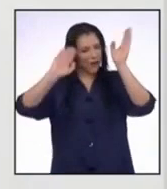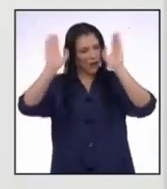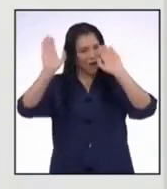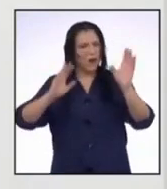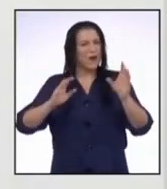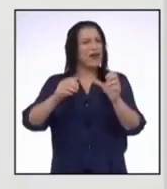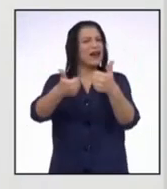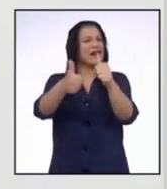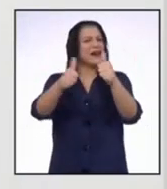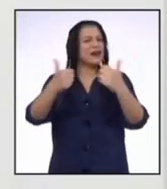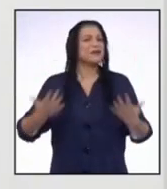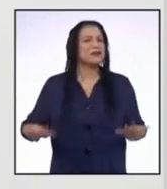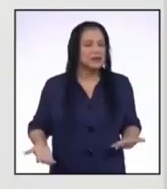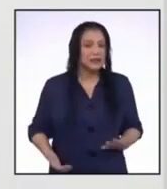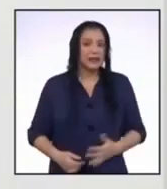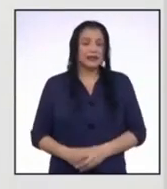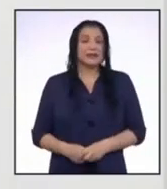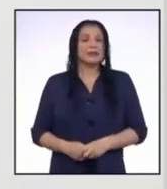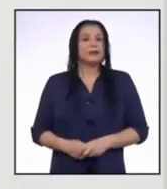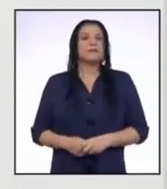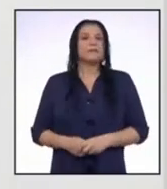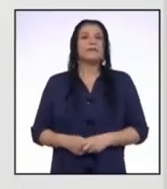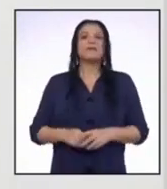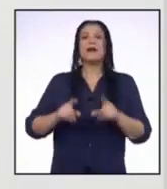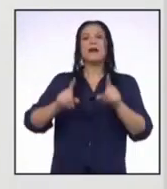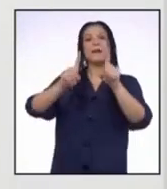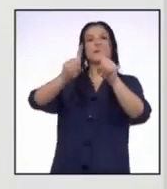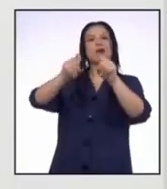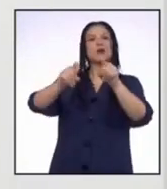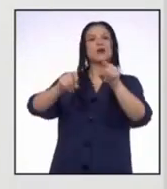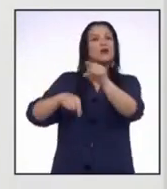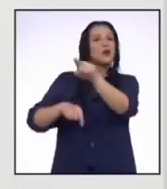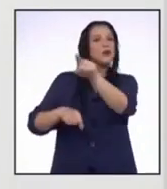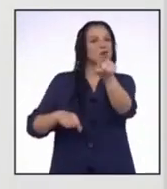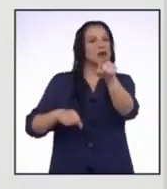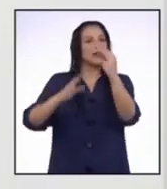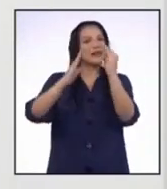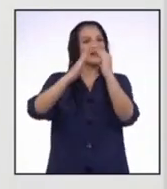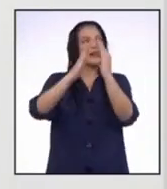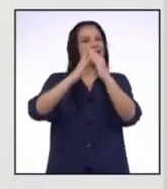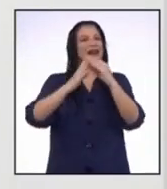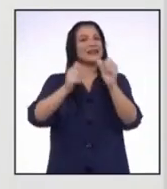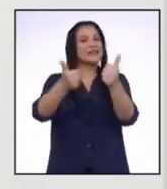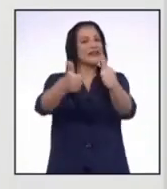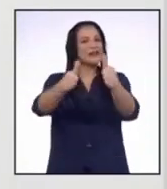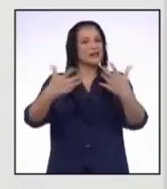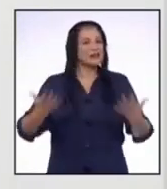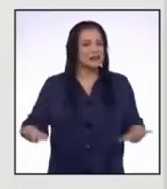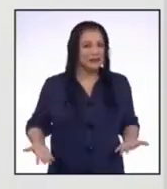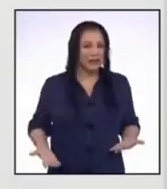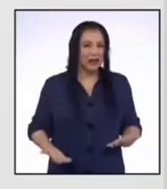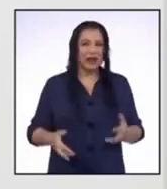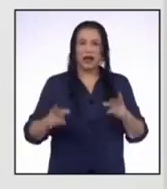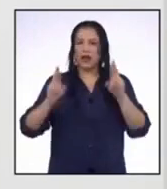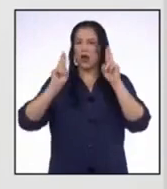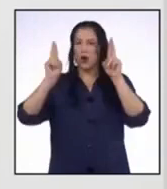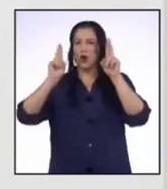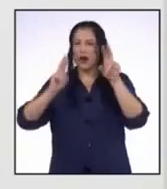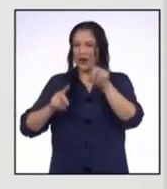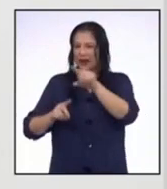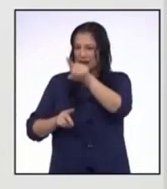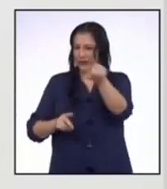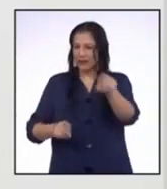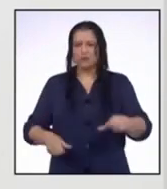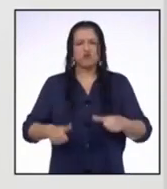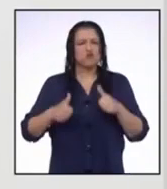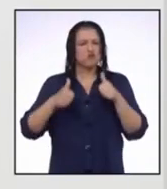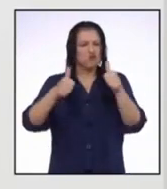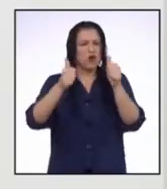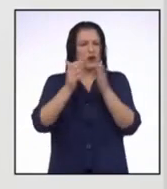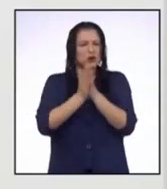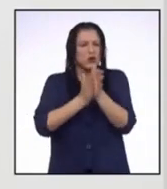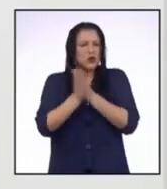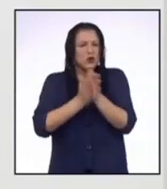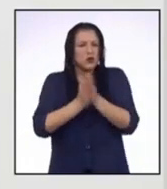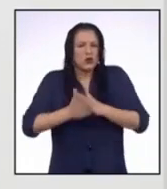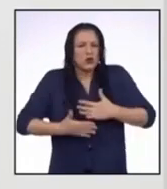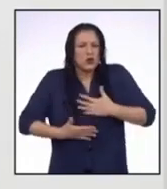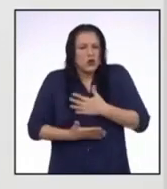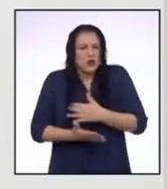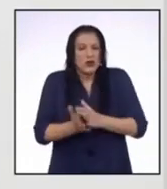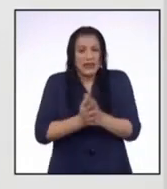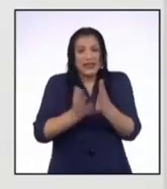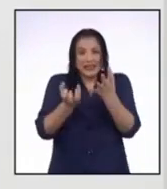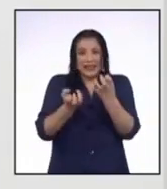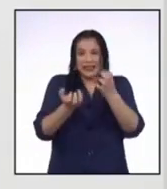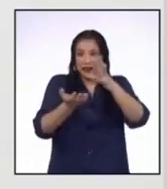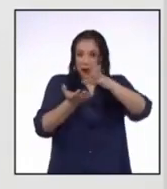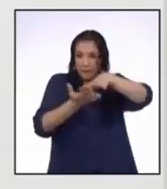¿Cómo están? ¿Y cómo están todas y todos en sus casas? Espero que bien y con muchas ganas de